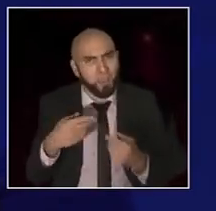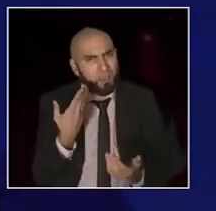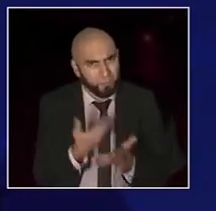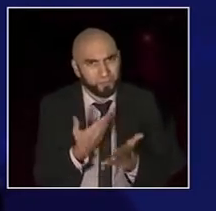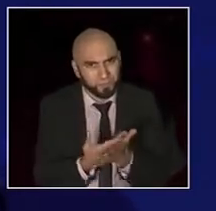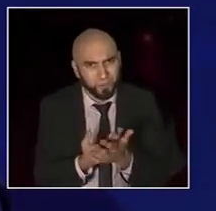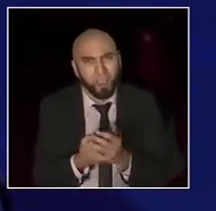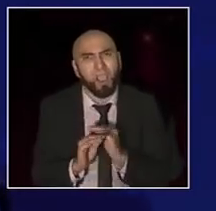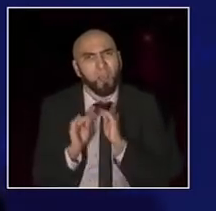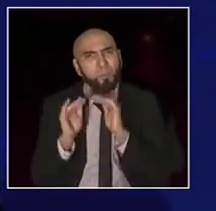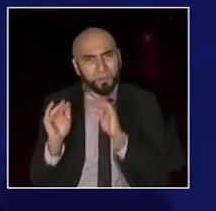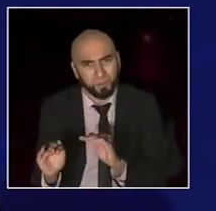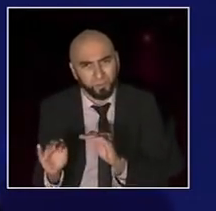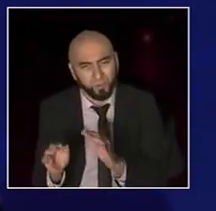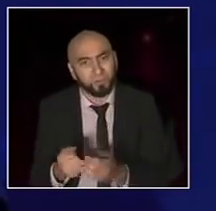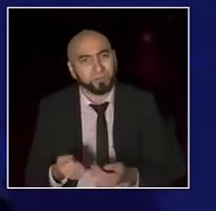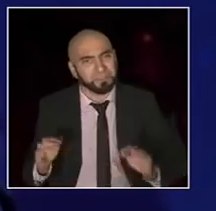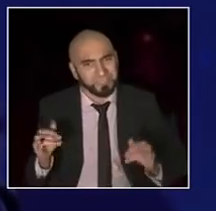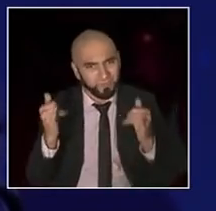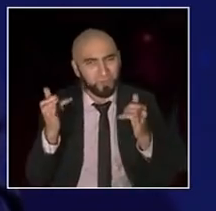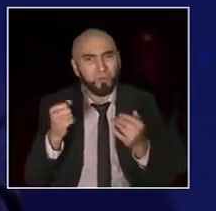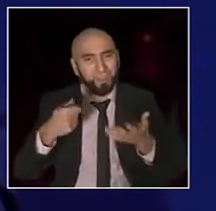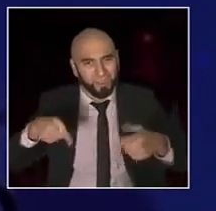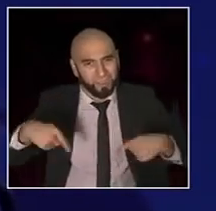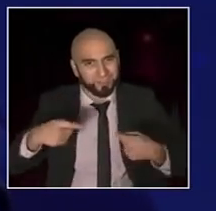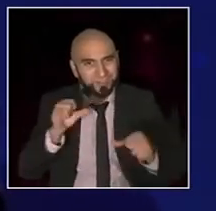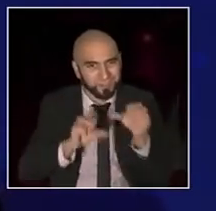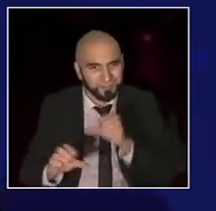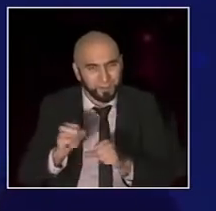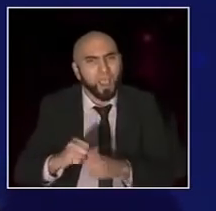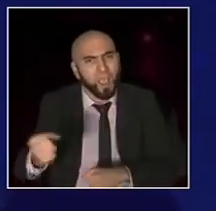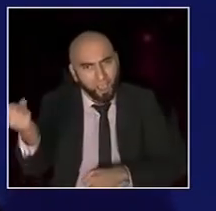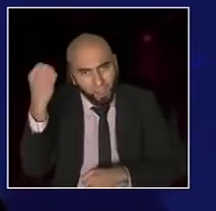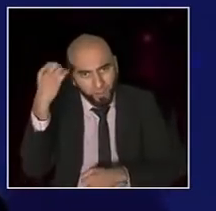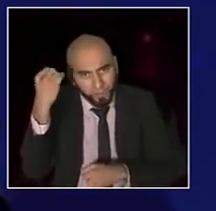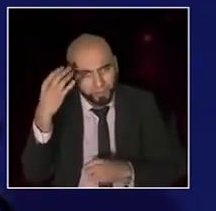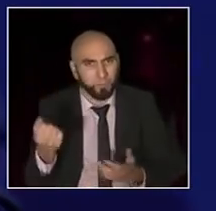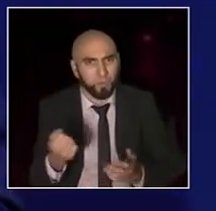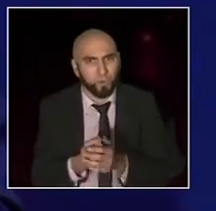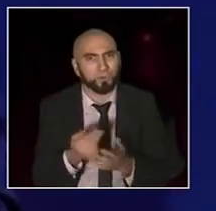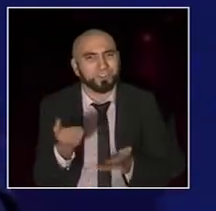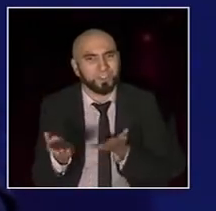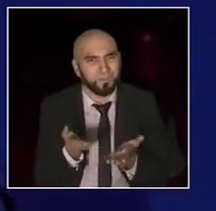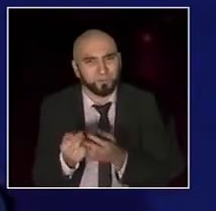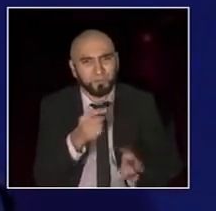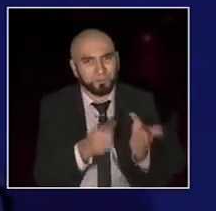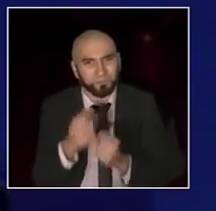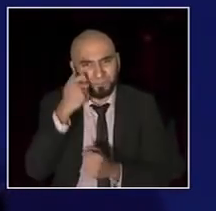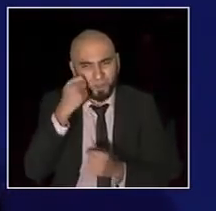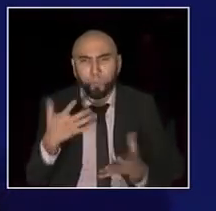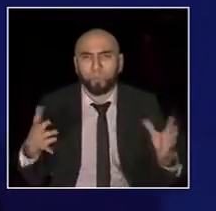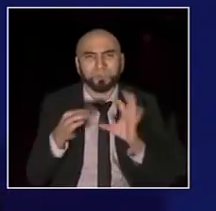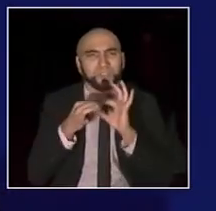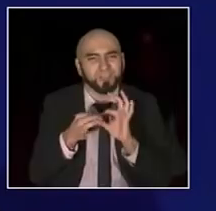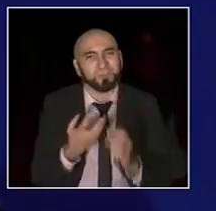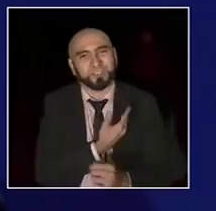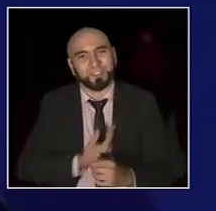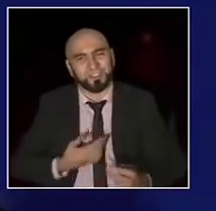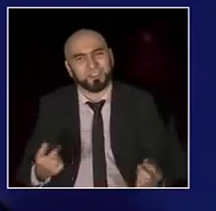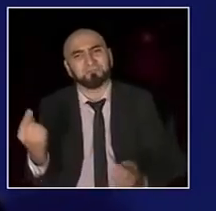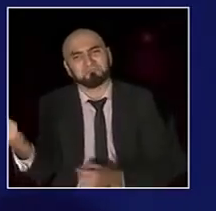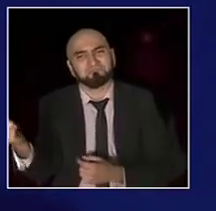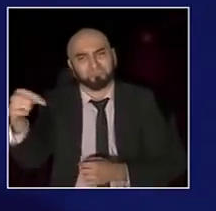y celebremos la ciencia y aprendamos a utilizarla con sabiduría en servicio de la humanidad. Muchas gracias, señor presidente, por estar acá. Muchas gracias a